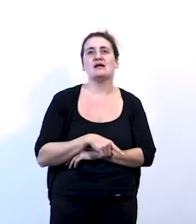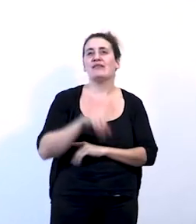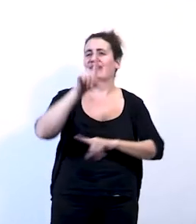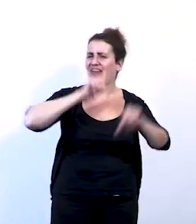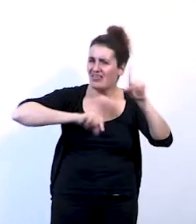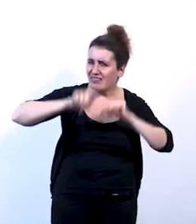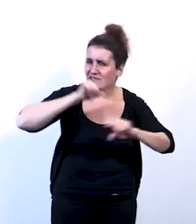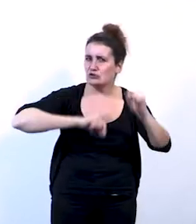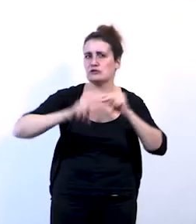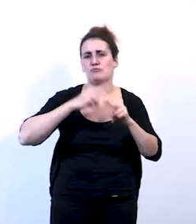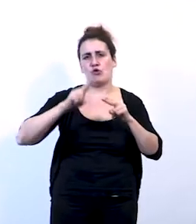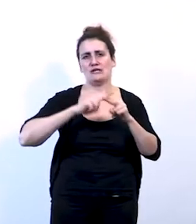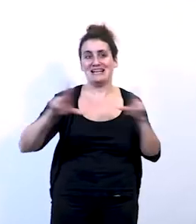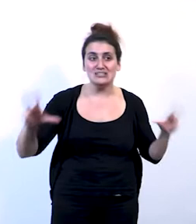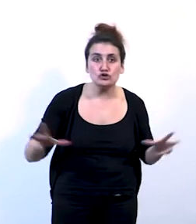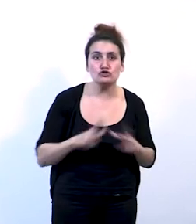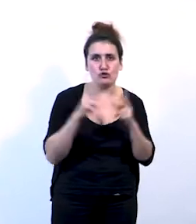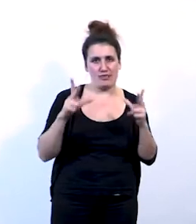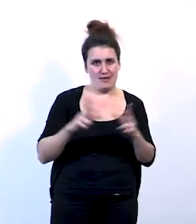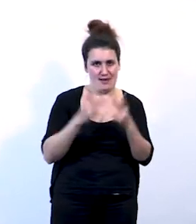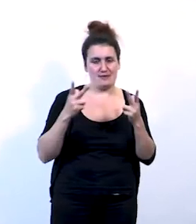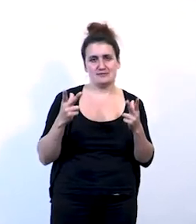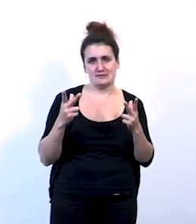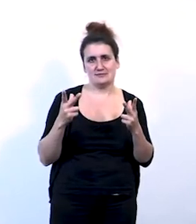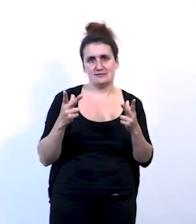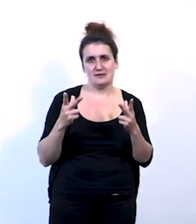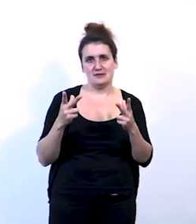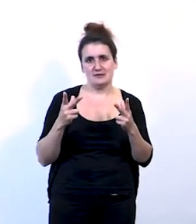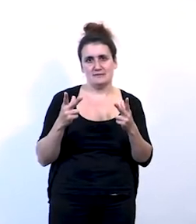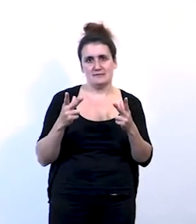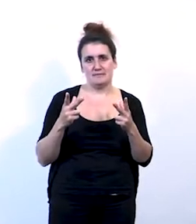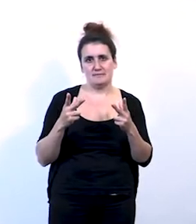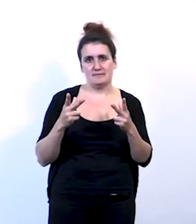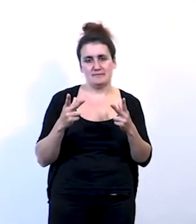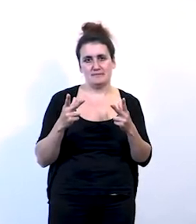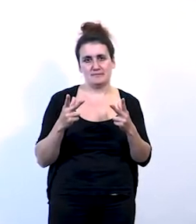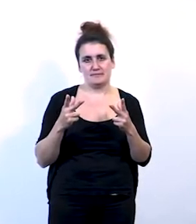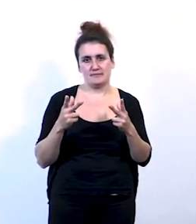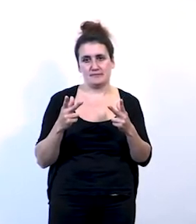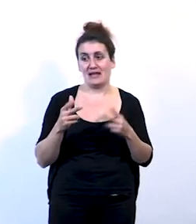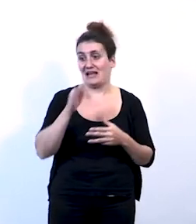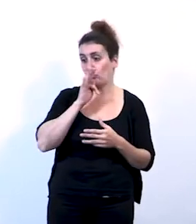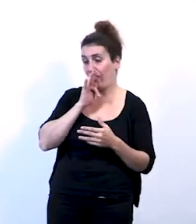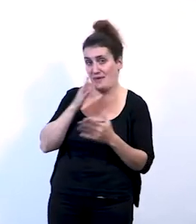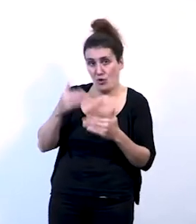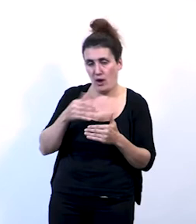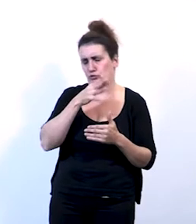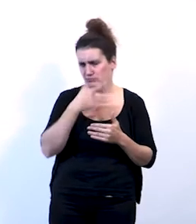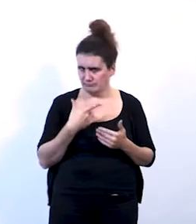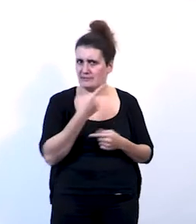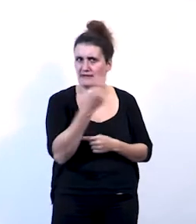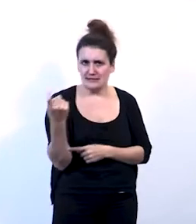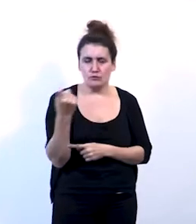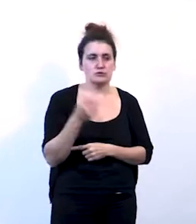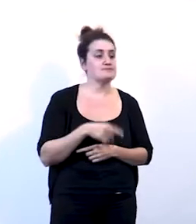decisiones políticas sociales más audaces de las que están todavía pasando. Y ahí es